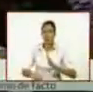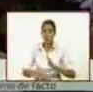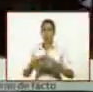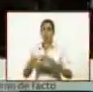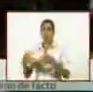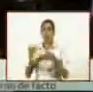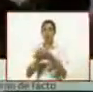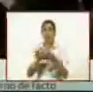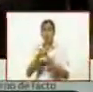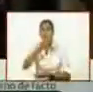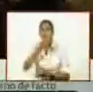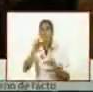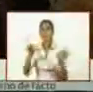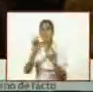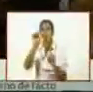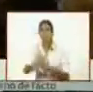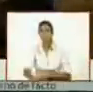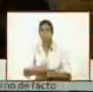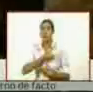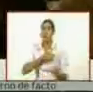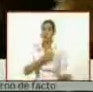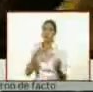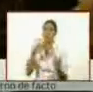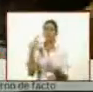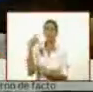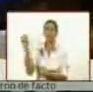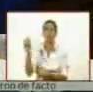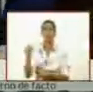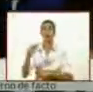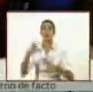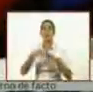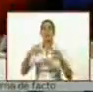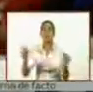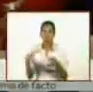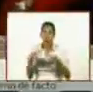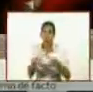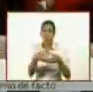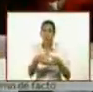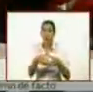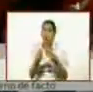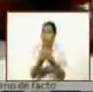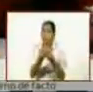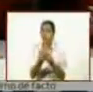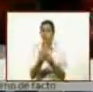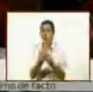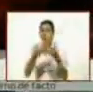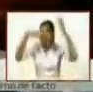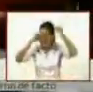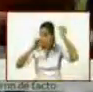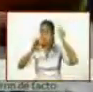Nuestros compañeros de Telesur salieron hacia Nicaragua y fueron escoltados por la Organización de Estados Americanos. El canciller tuvo que activarse ayer para